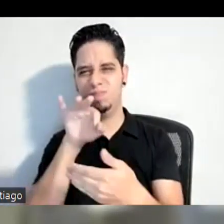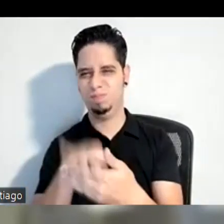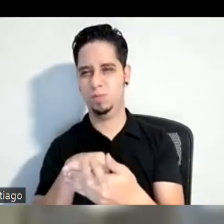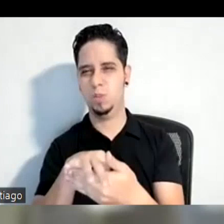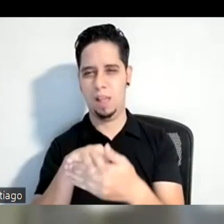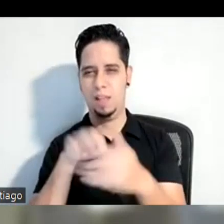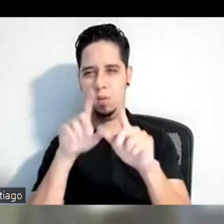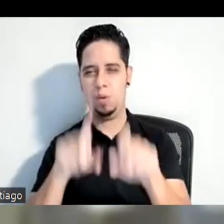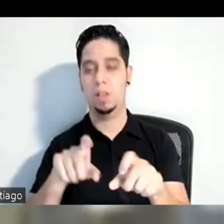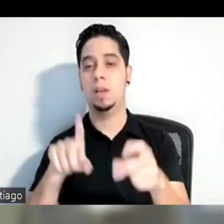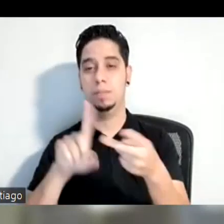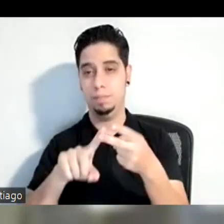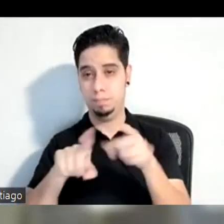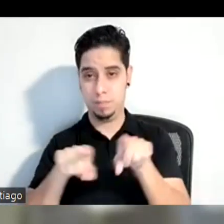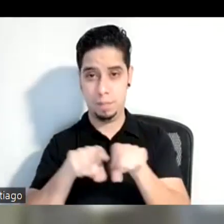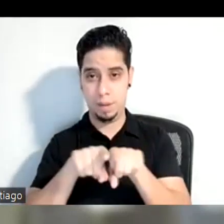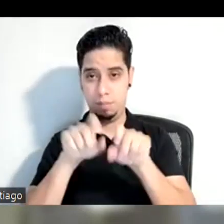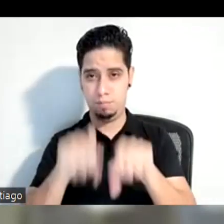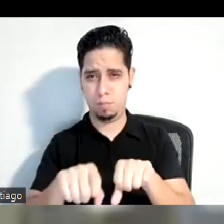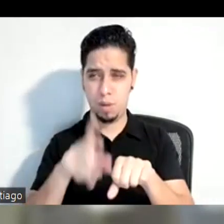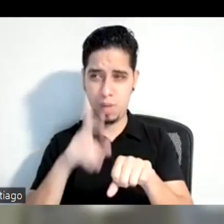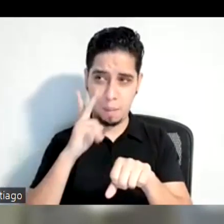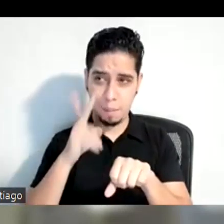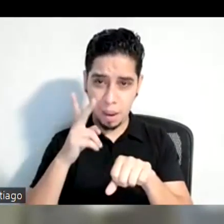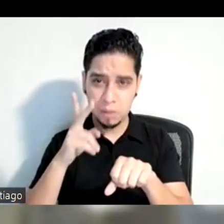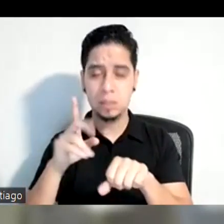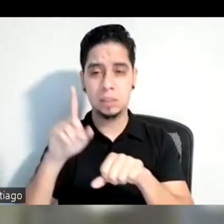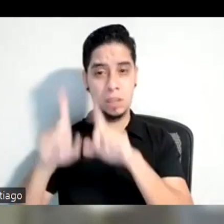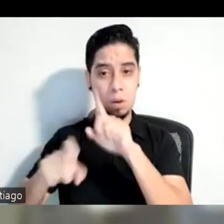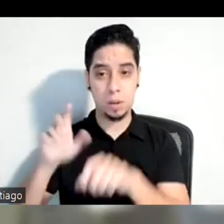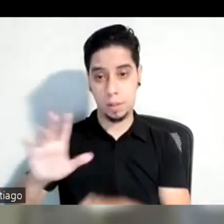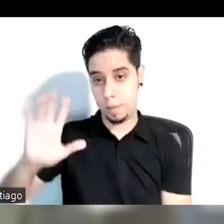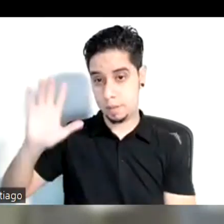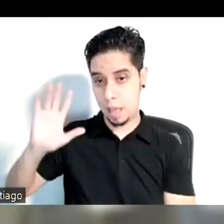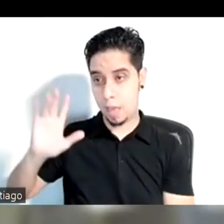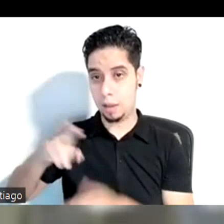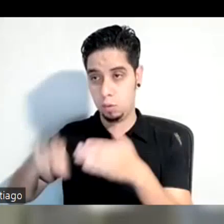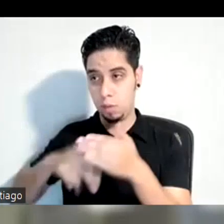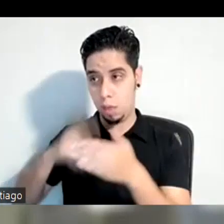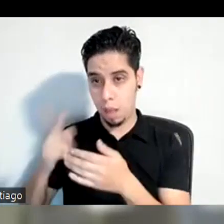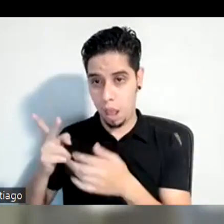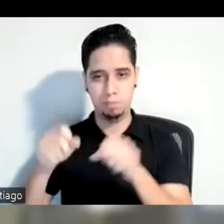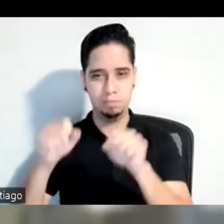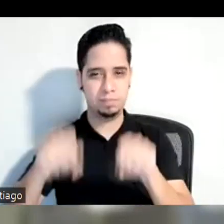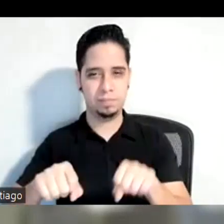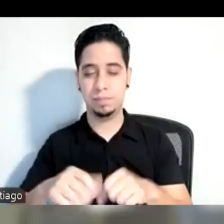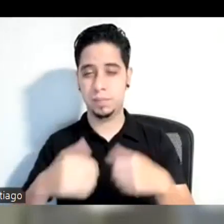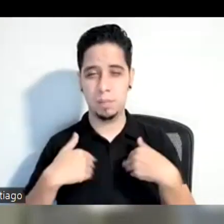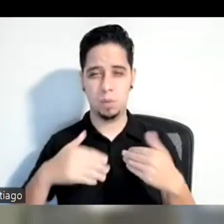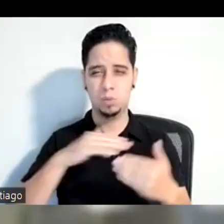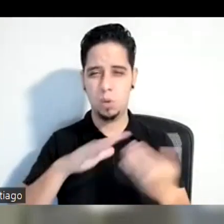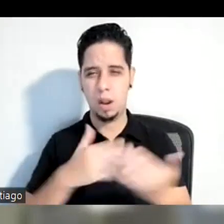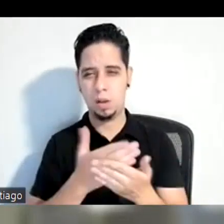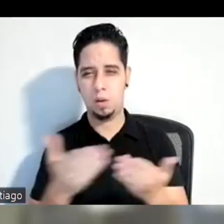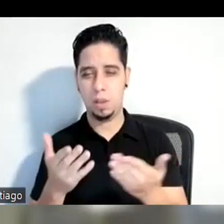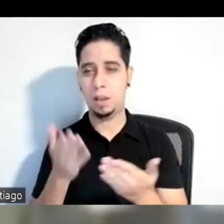de la semana y también pueda ver las encuestas pasadas y cómo se comportaron los resultados. Así que mira, tenemos de todo un poquito